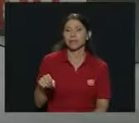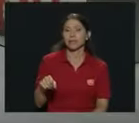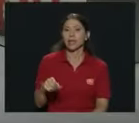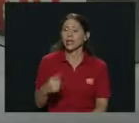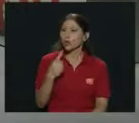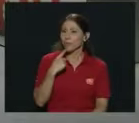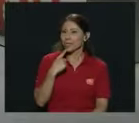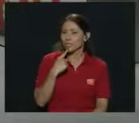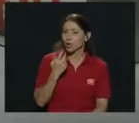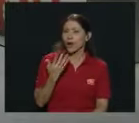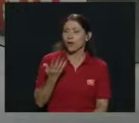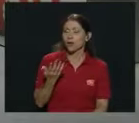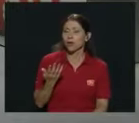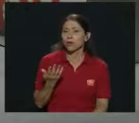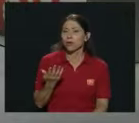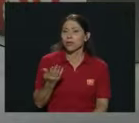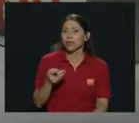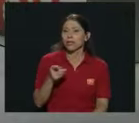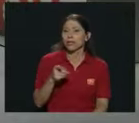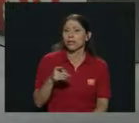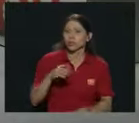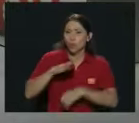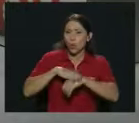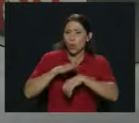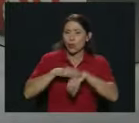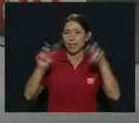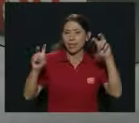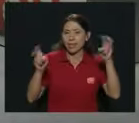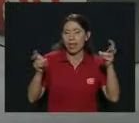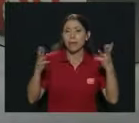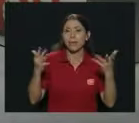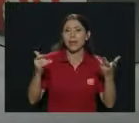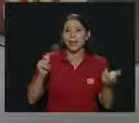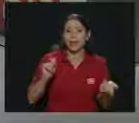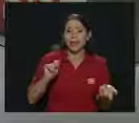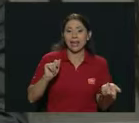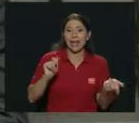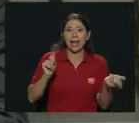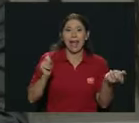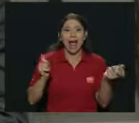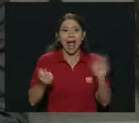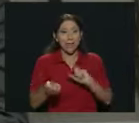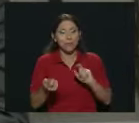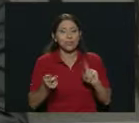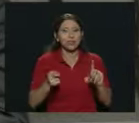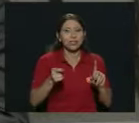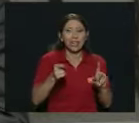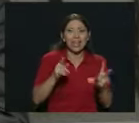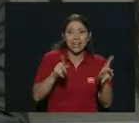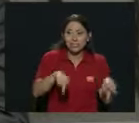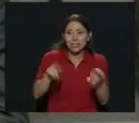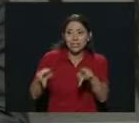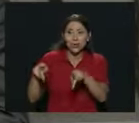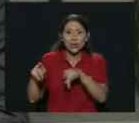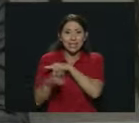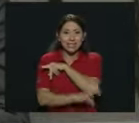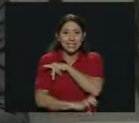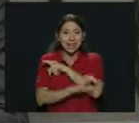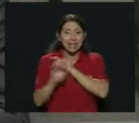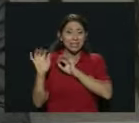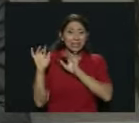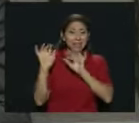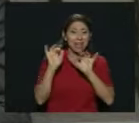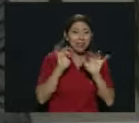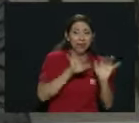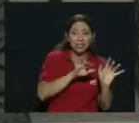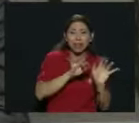que mencionaron finalmente sobre el tema de los cambios en los flujos migratorios, solo a manera de contexto, Costa